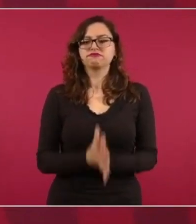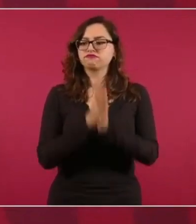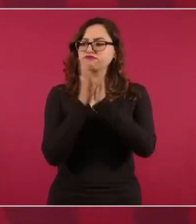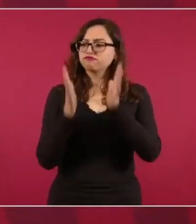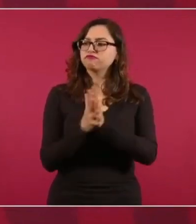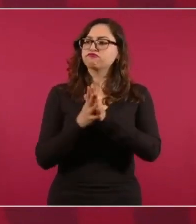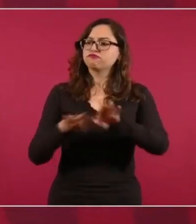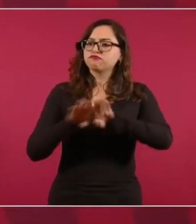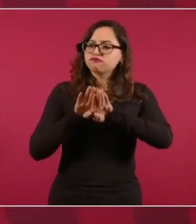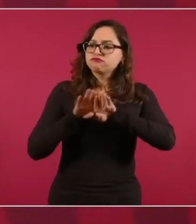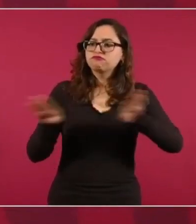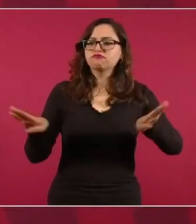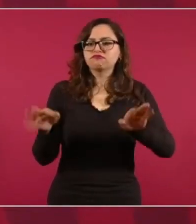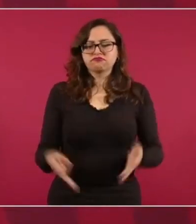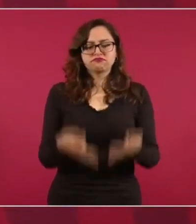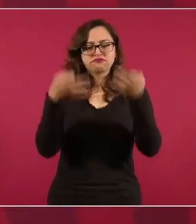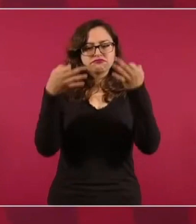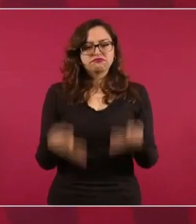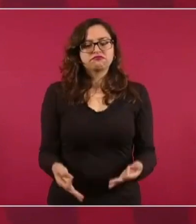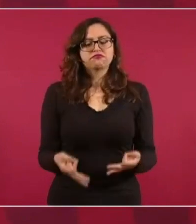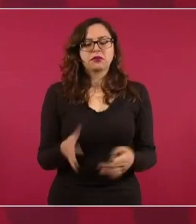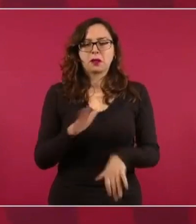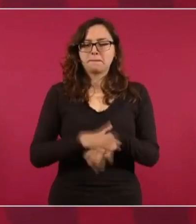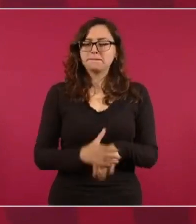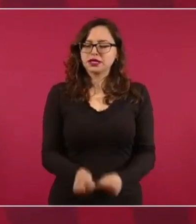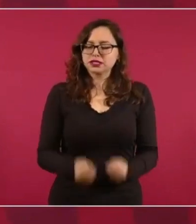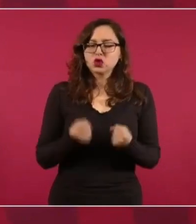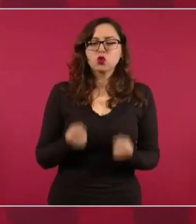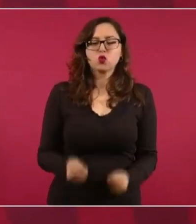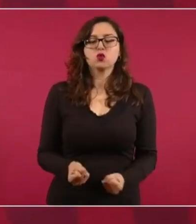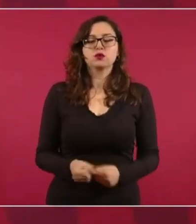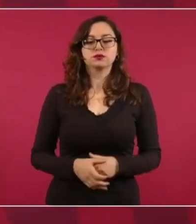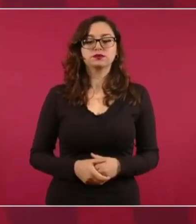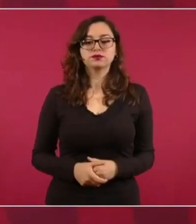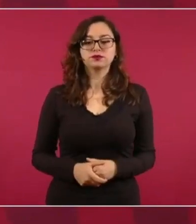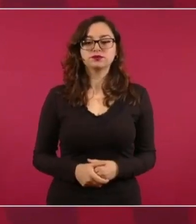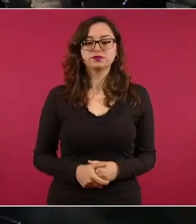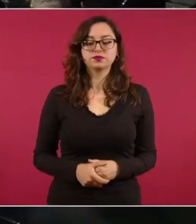democrática, se va a ir consolidando la democracia.